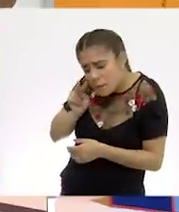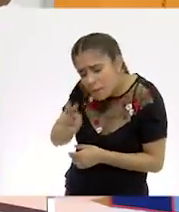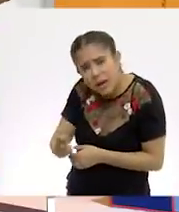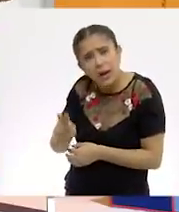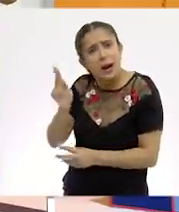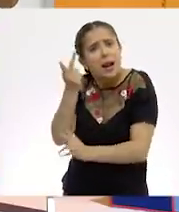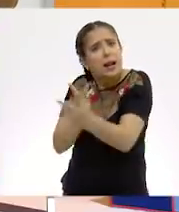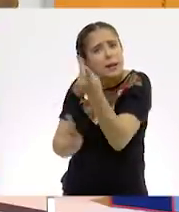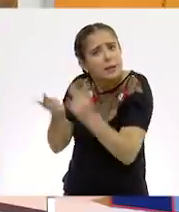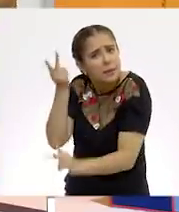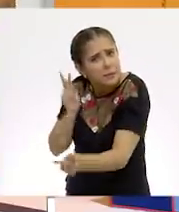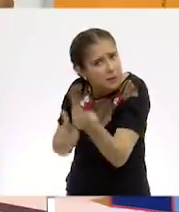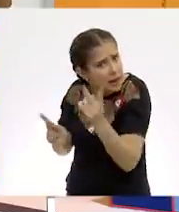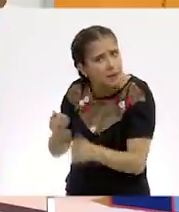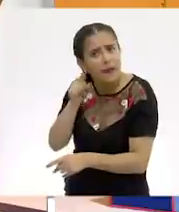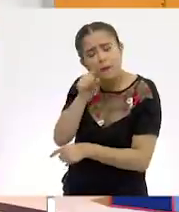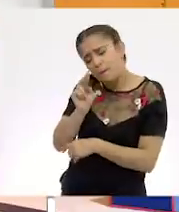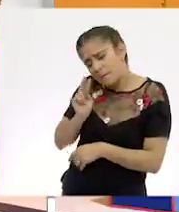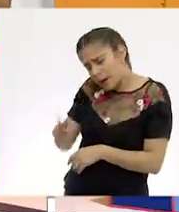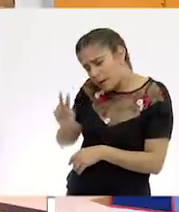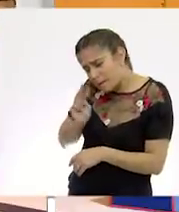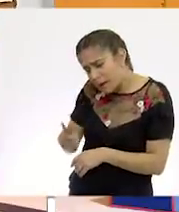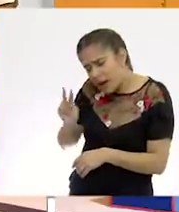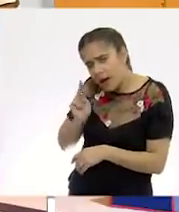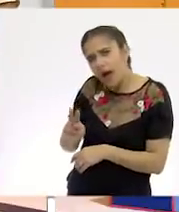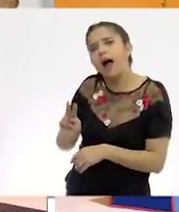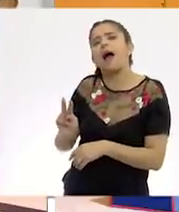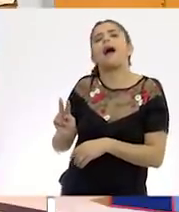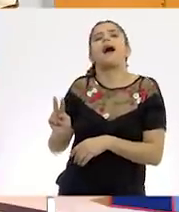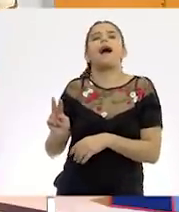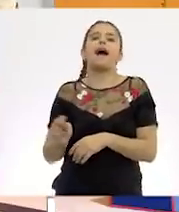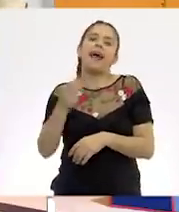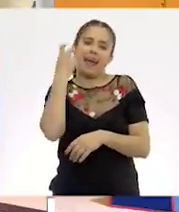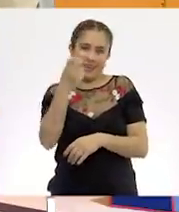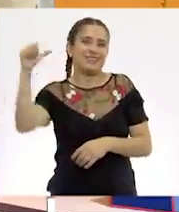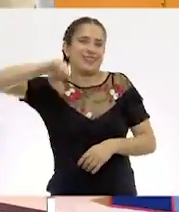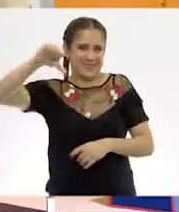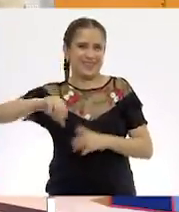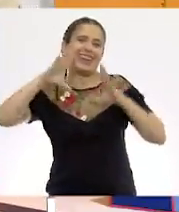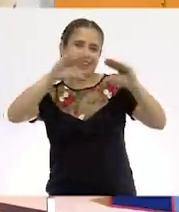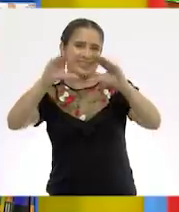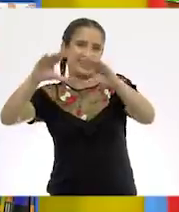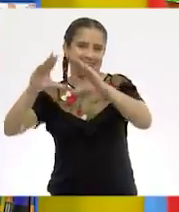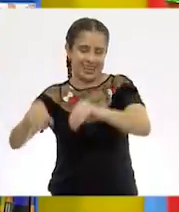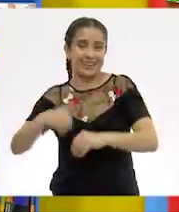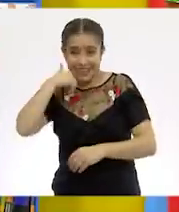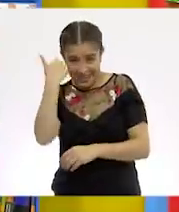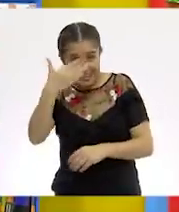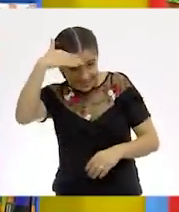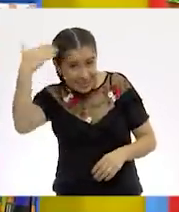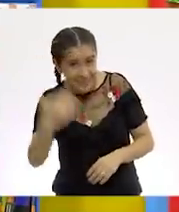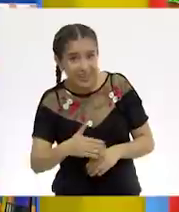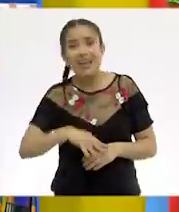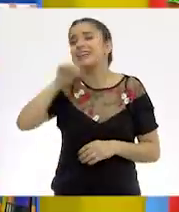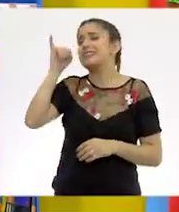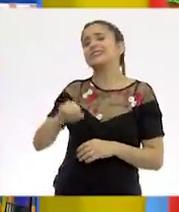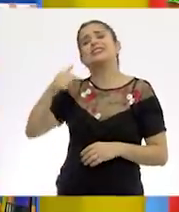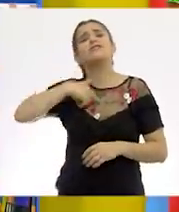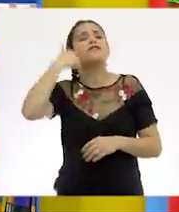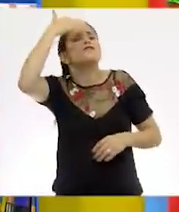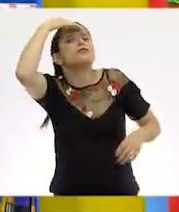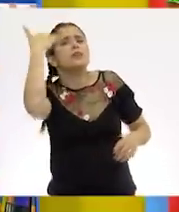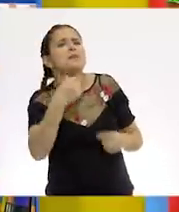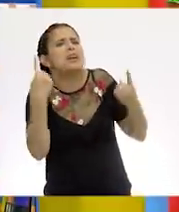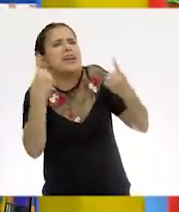Y con todas sus conclusiones hicimos esta clase. ¿Quieres saber qué vimos, Alexia? Ay, me muero de ganas por saber qué es